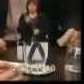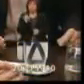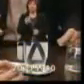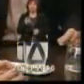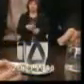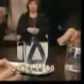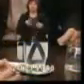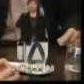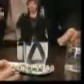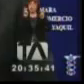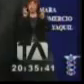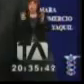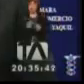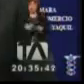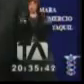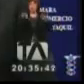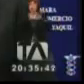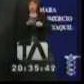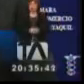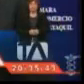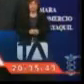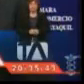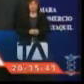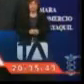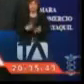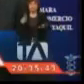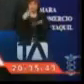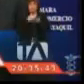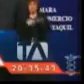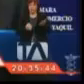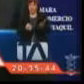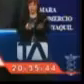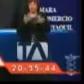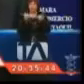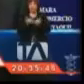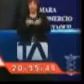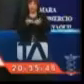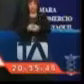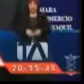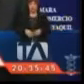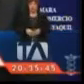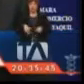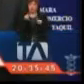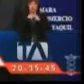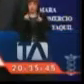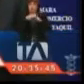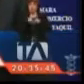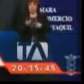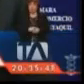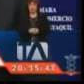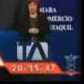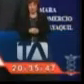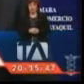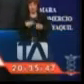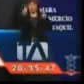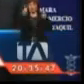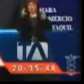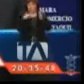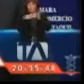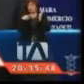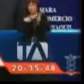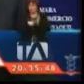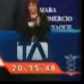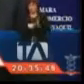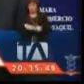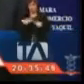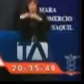toquen asuntos más sensibles. La eliminación del anticipo de impuesto a la renta por varios motivos. La derogación de la